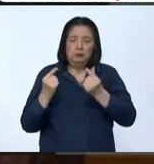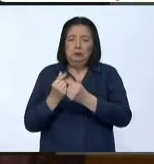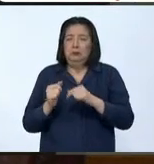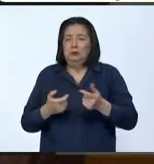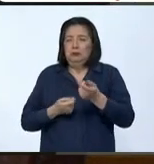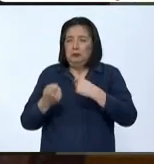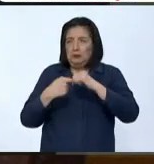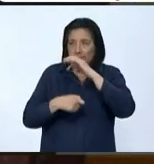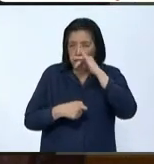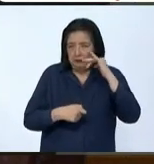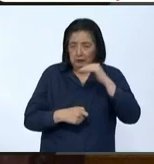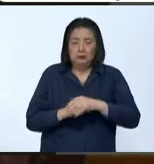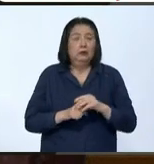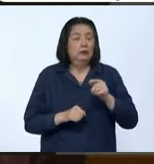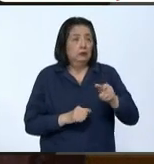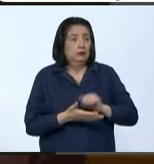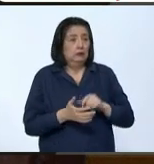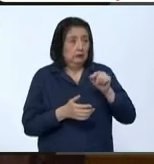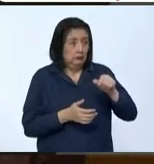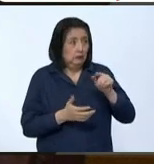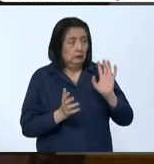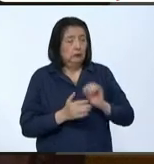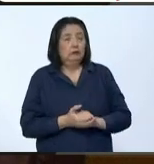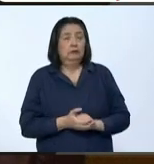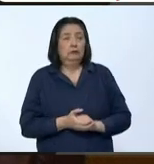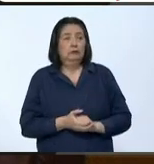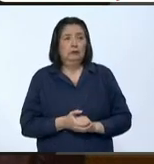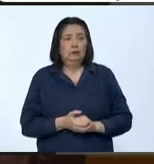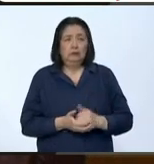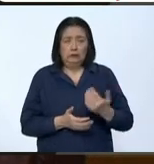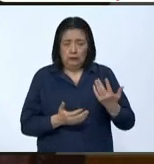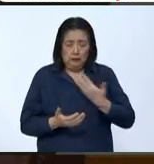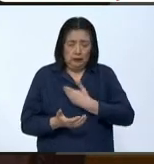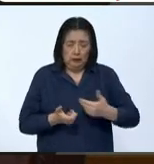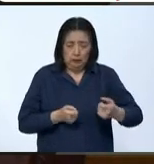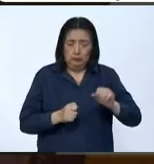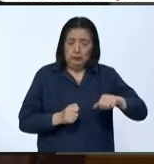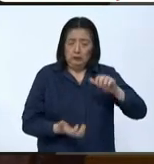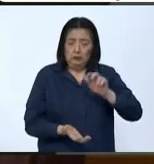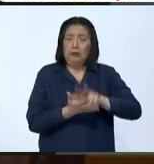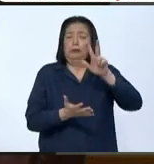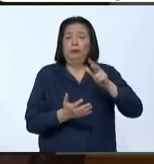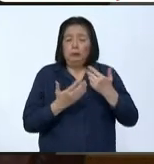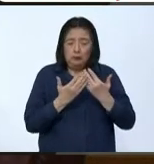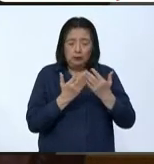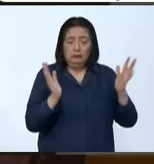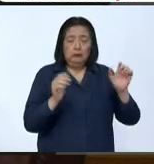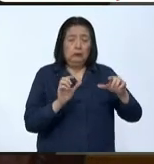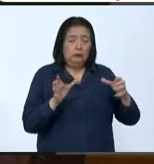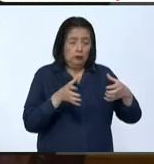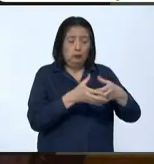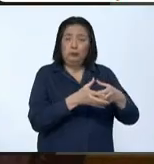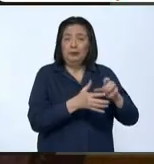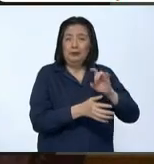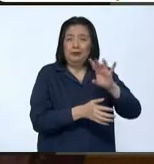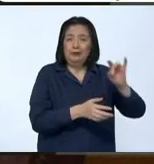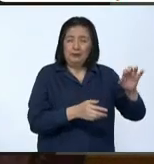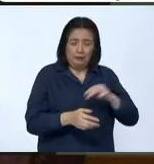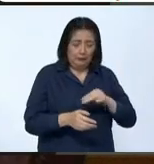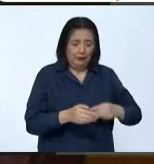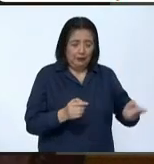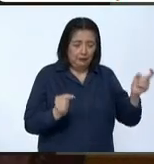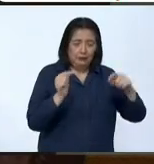narcotraficantes siendo esto así desde el ejecutivo se aprobó la creación de la condición multisectorial